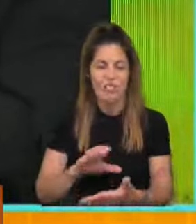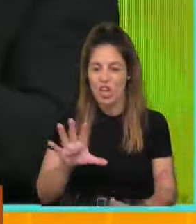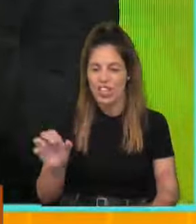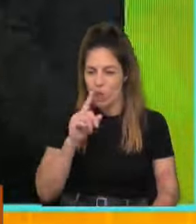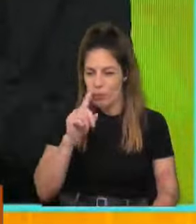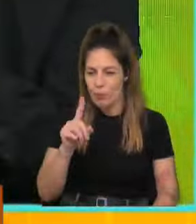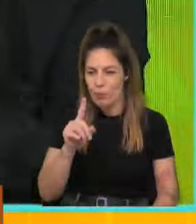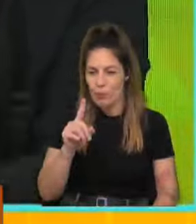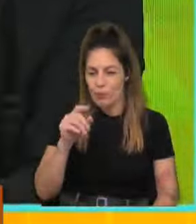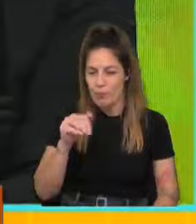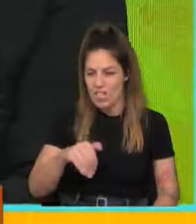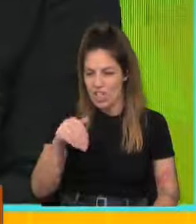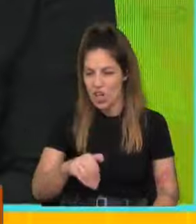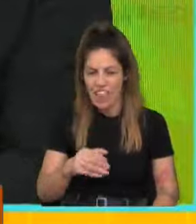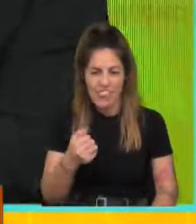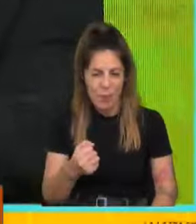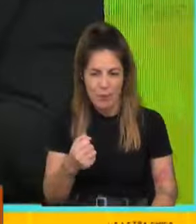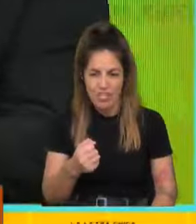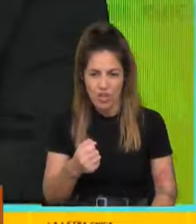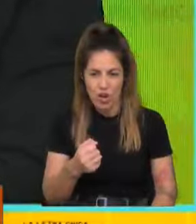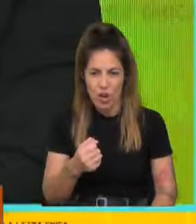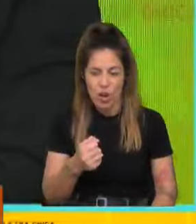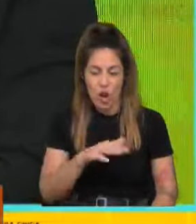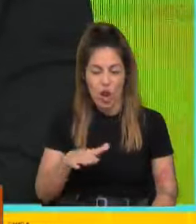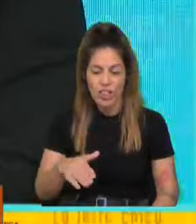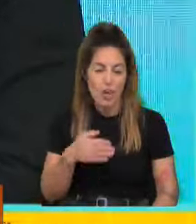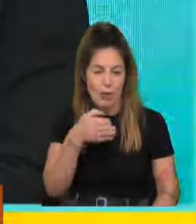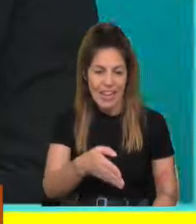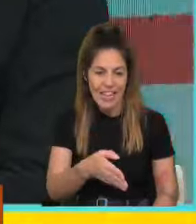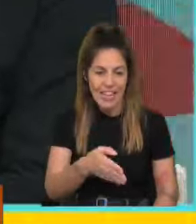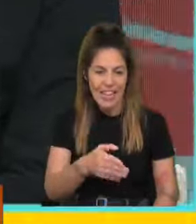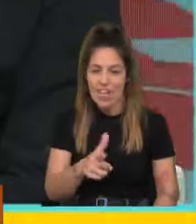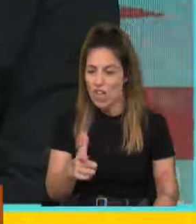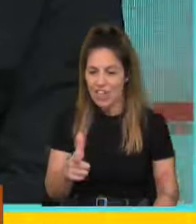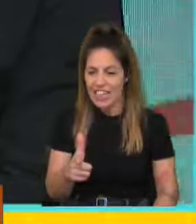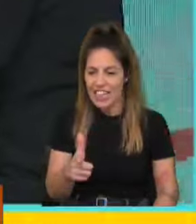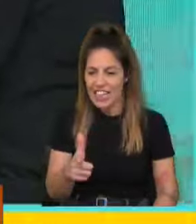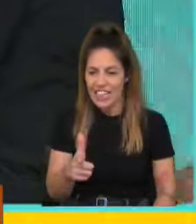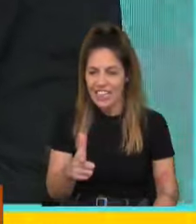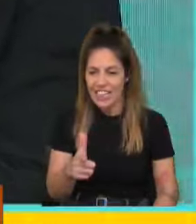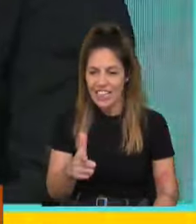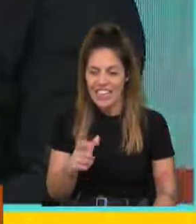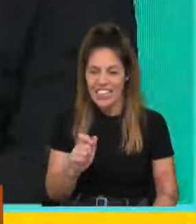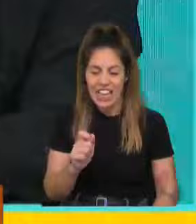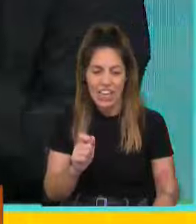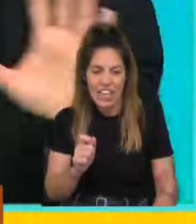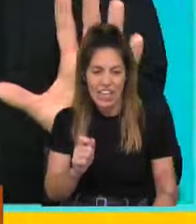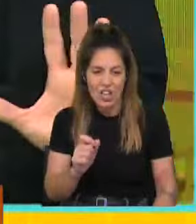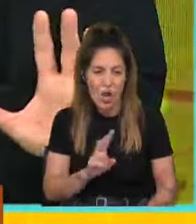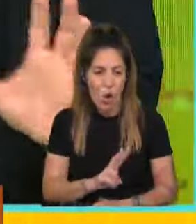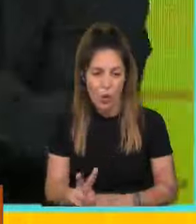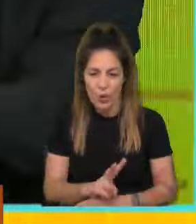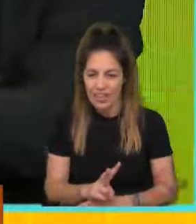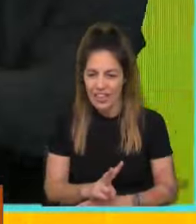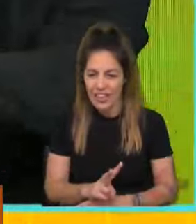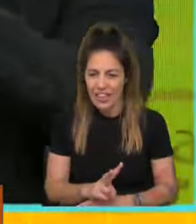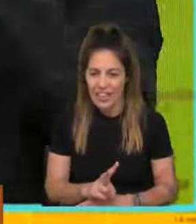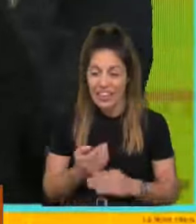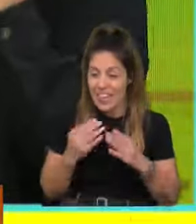ir porque no tienen su derecho a la educación cubierto sin poder hacerlo Al mismo tiempoos o sea están sin ina están abiertos